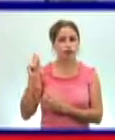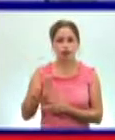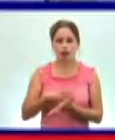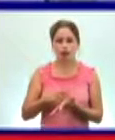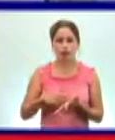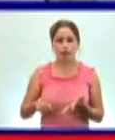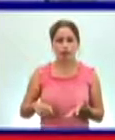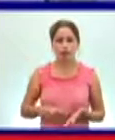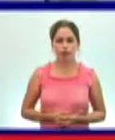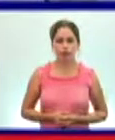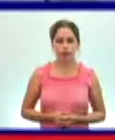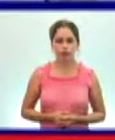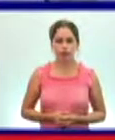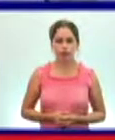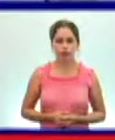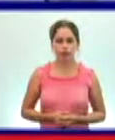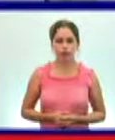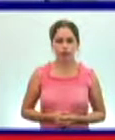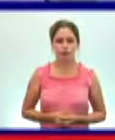copiar.